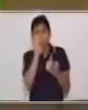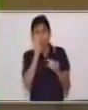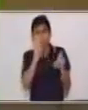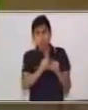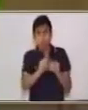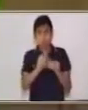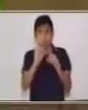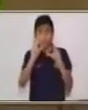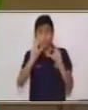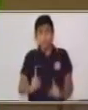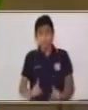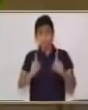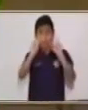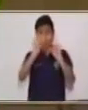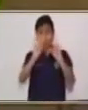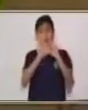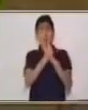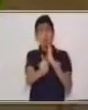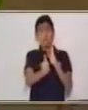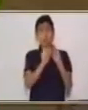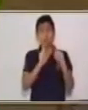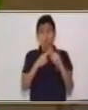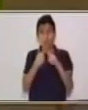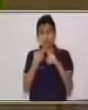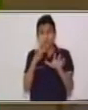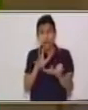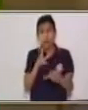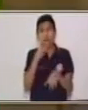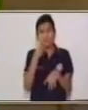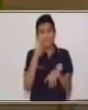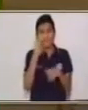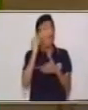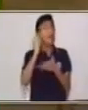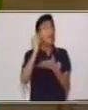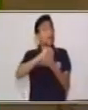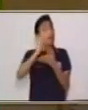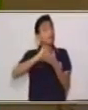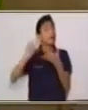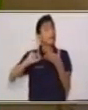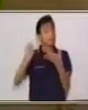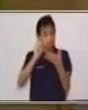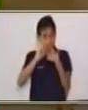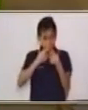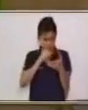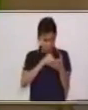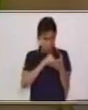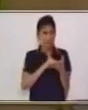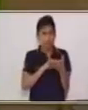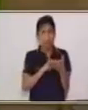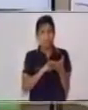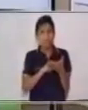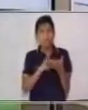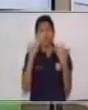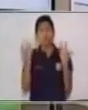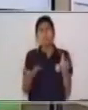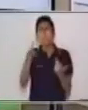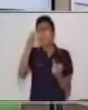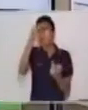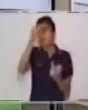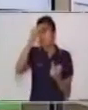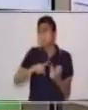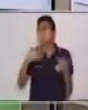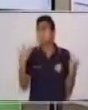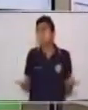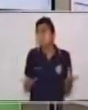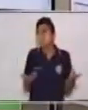las habilidades lingüísticas a la hora que usted regrese a su centro educativo. ¿Qué aprendiste en el